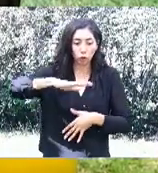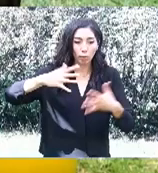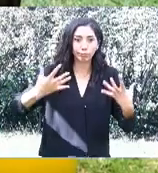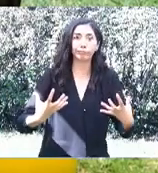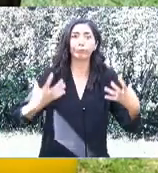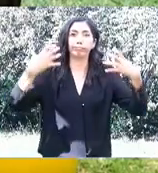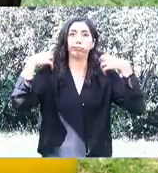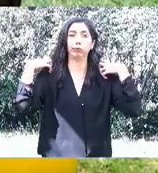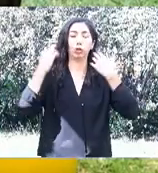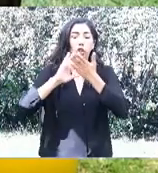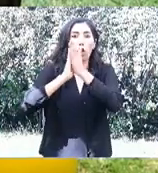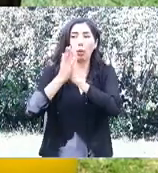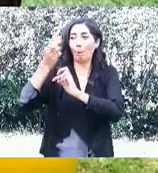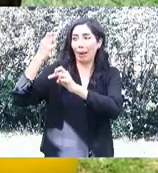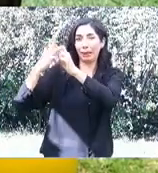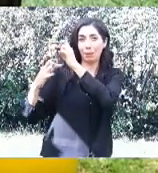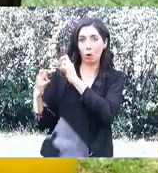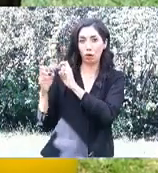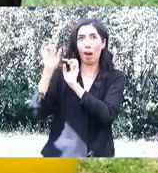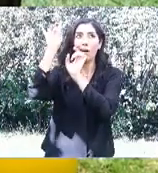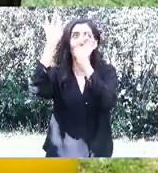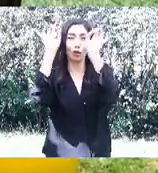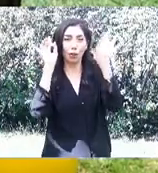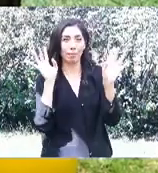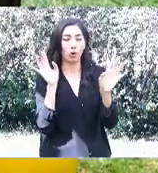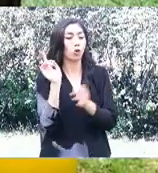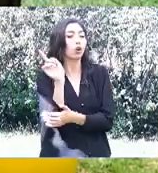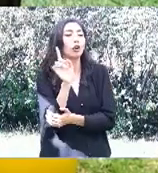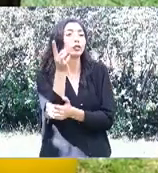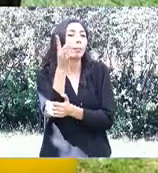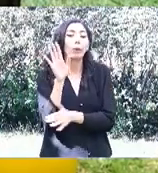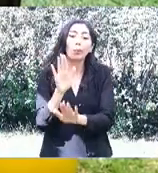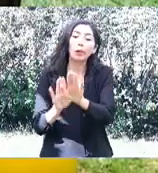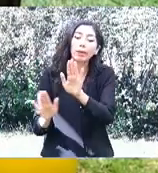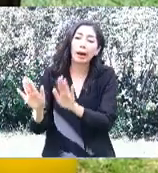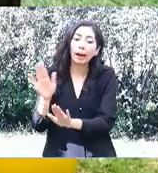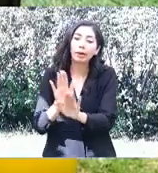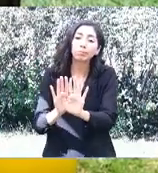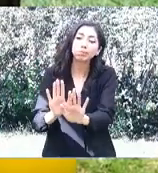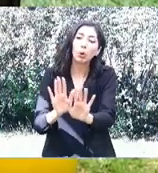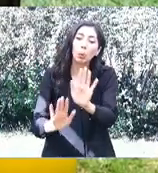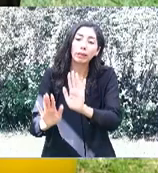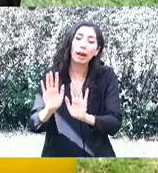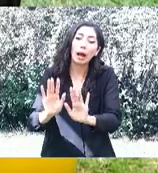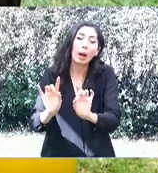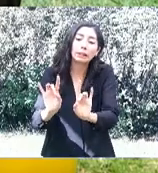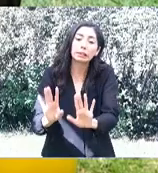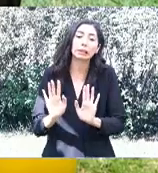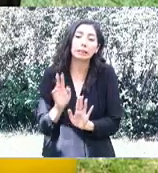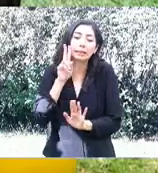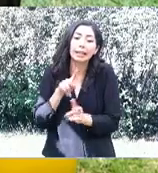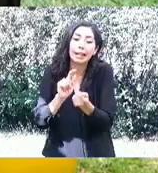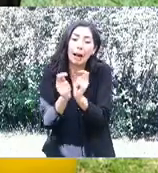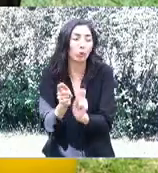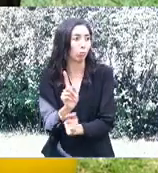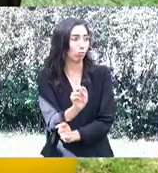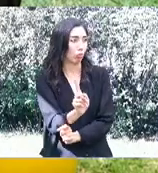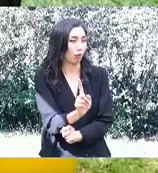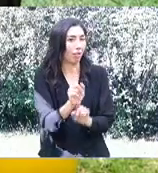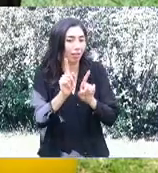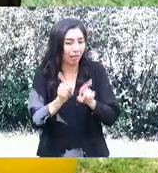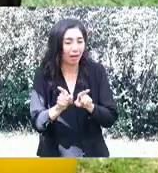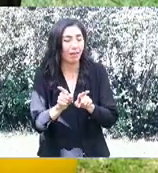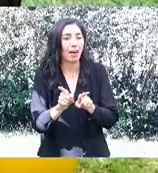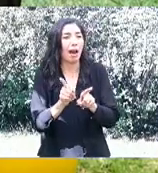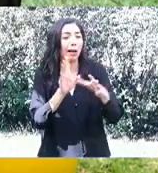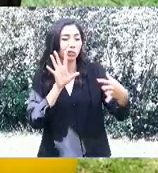patrimonio astronómico que tenemos porque no es solo conservarlo para decir tiene que mantenerse tal y como está sino que de alguna manera Hay que asociarlo a todas las